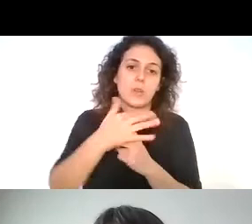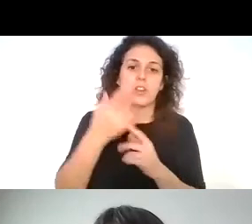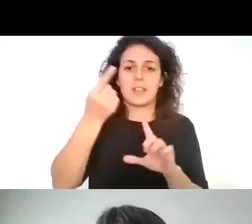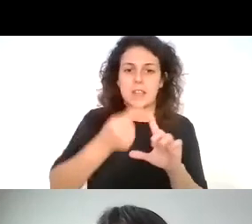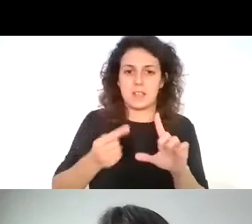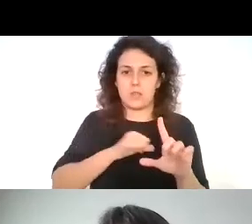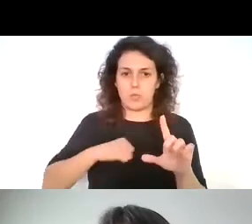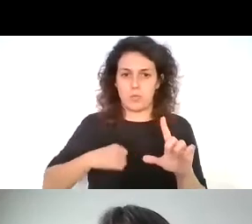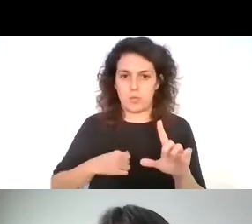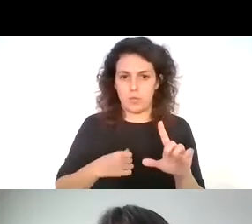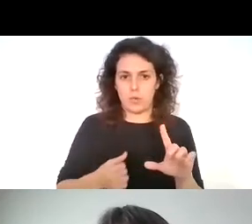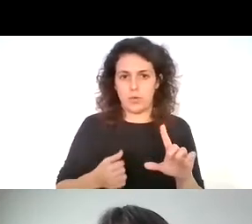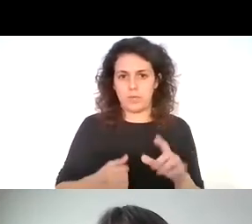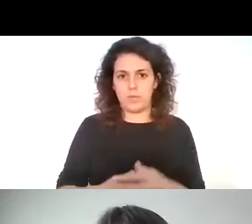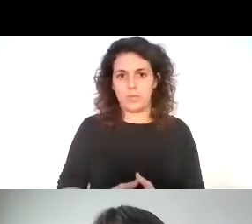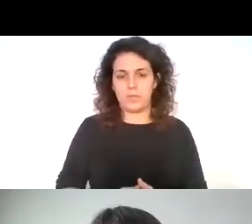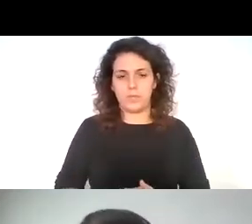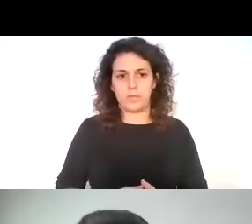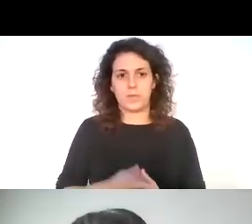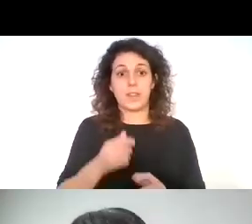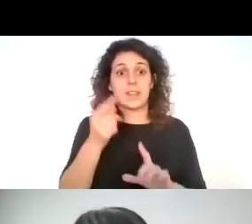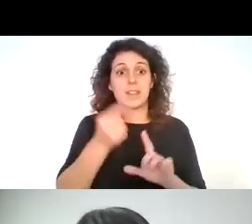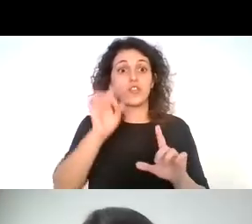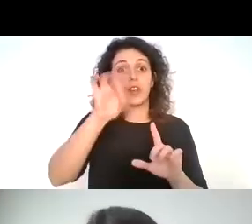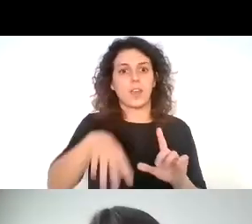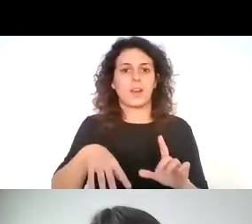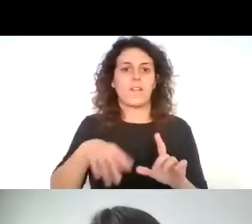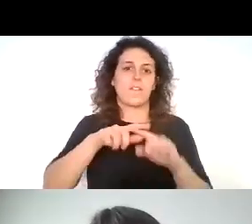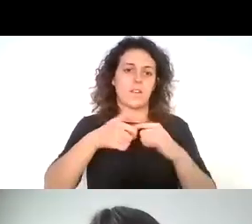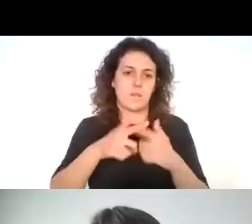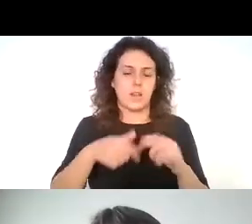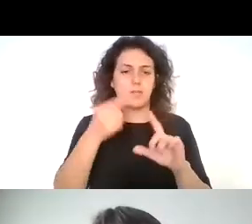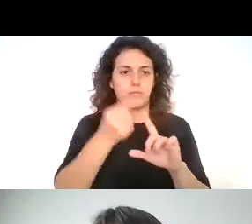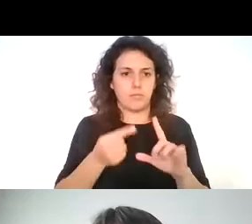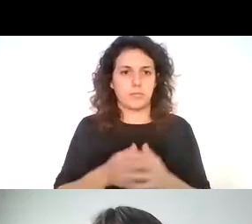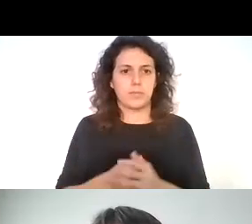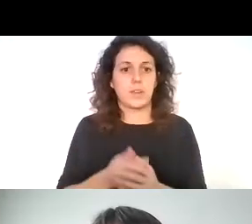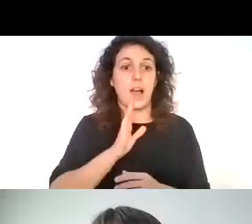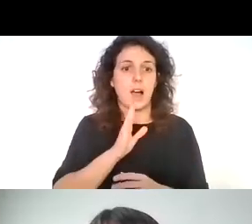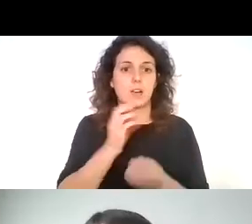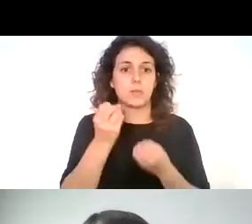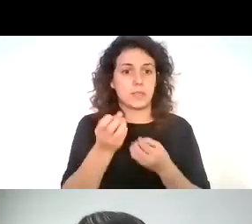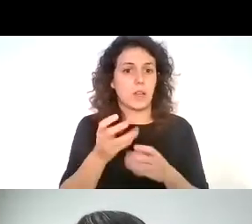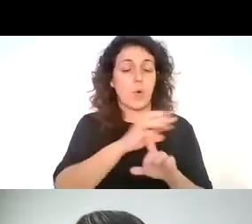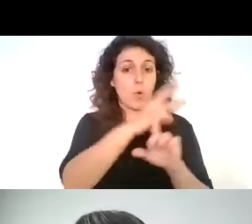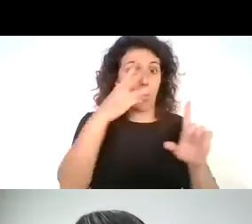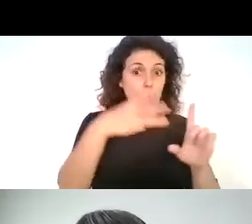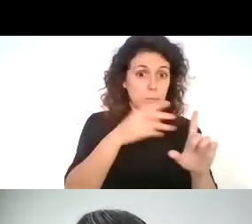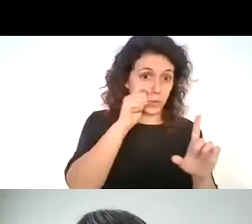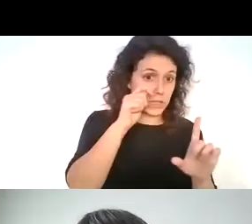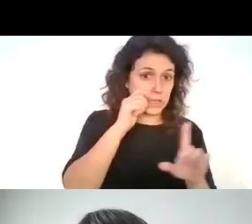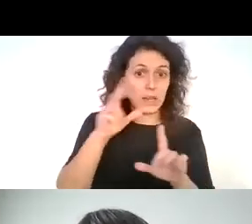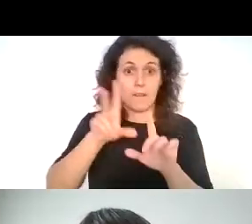el de las familias. Vamos a presentar, como hemos comentado, web turística, los vídeos, y una parte importante que